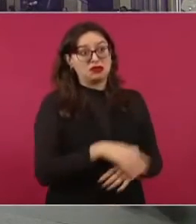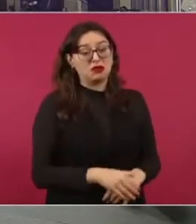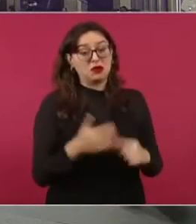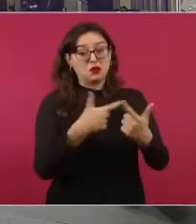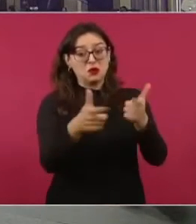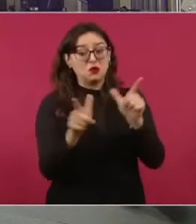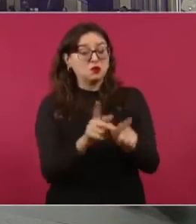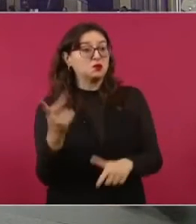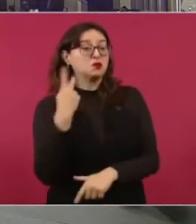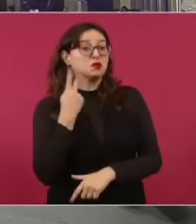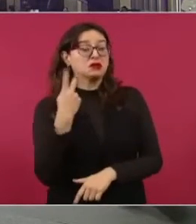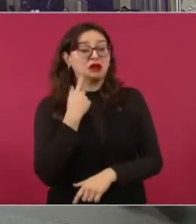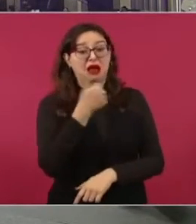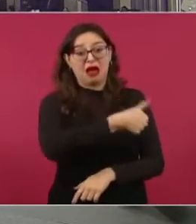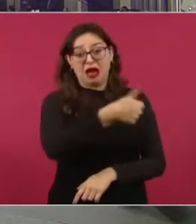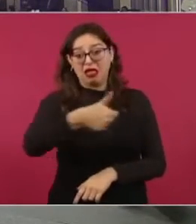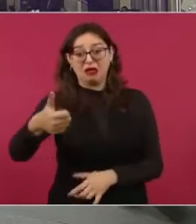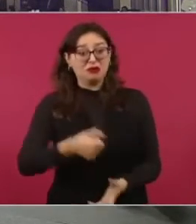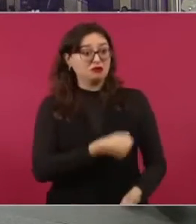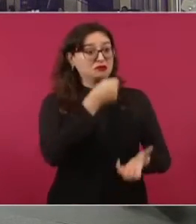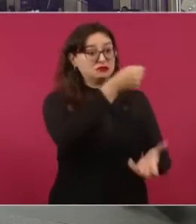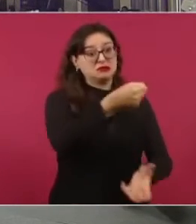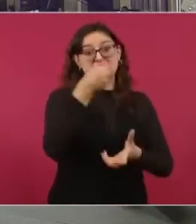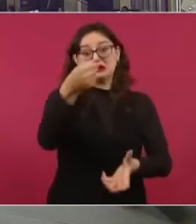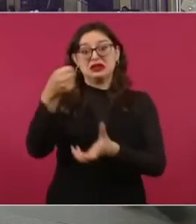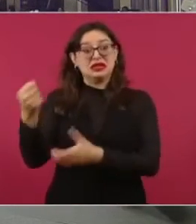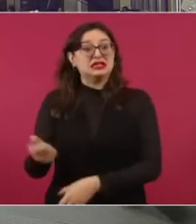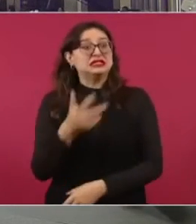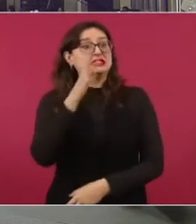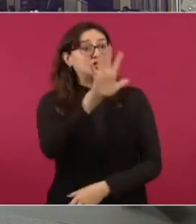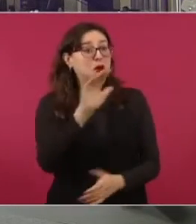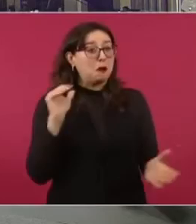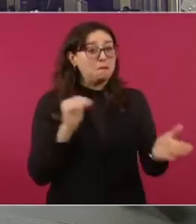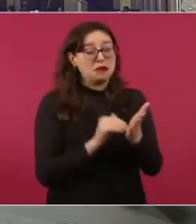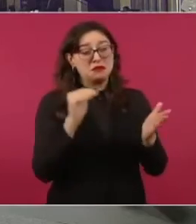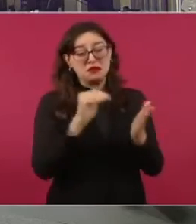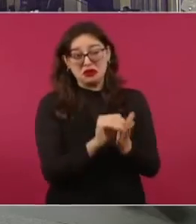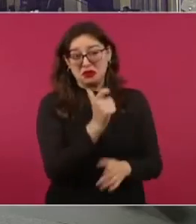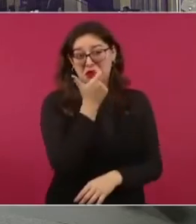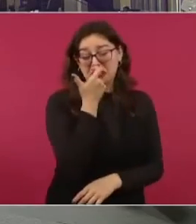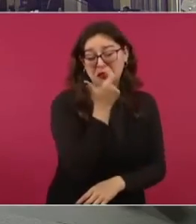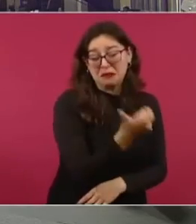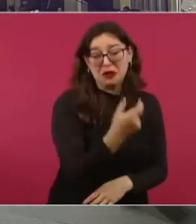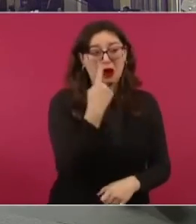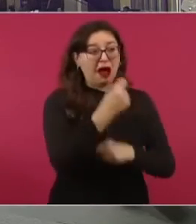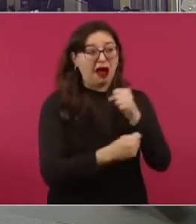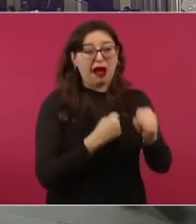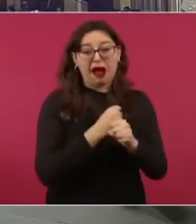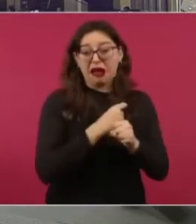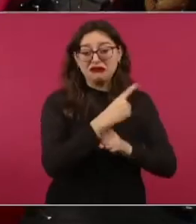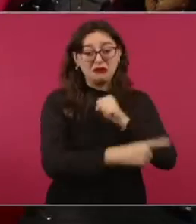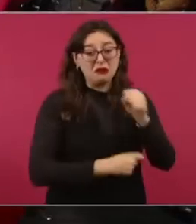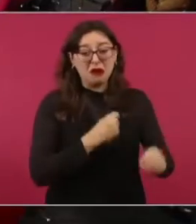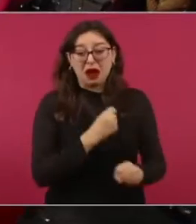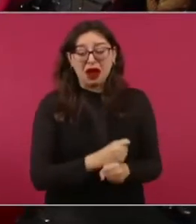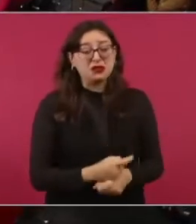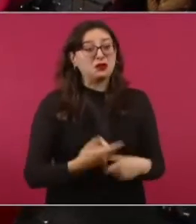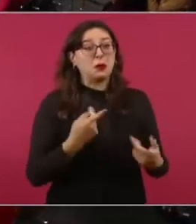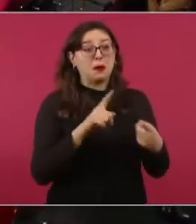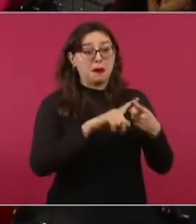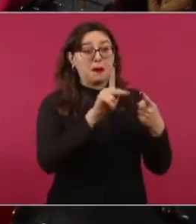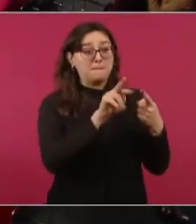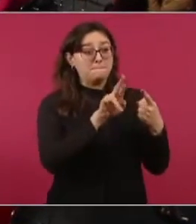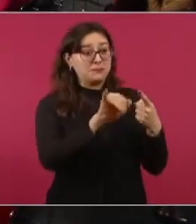hoy reciben 5,000 millones de pesos anuales. 3 partidos políticos reciben más de 1,000 millones anuales. Sí. PRI, PAN